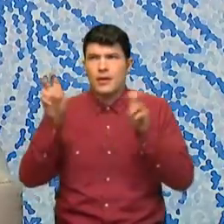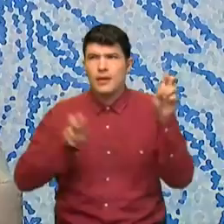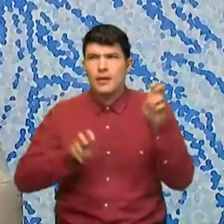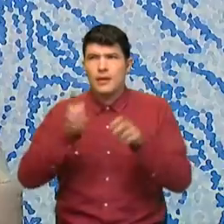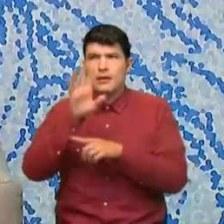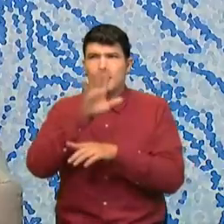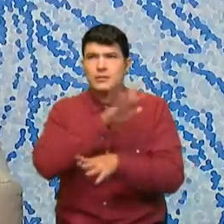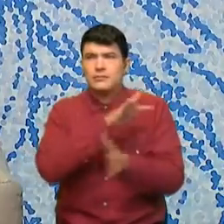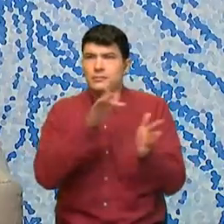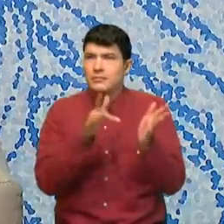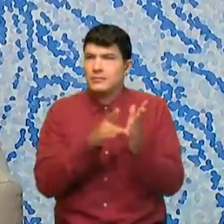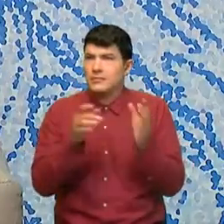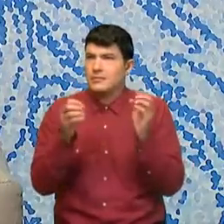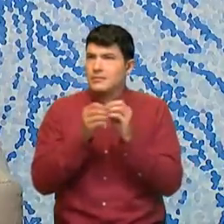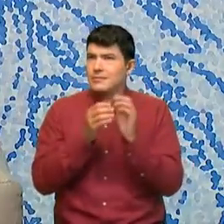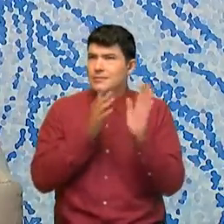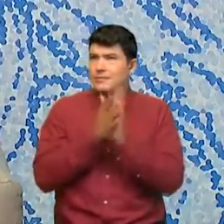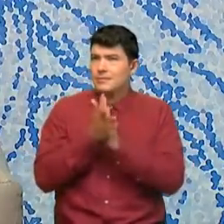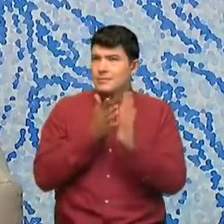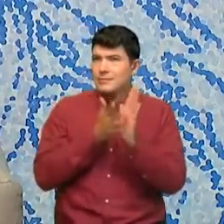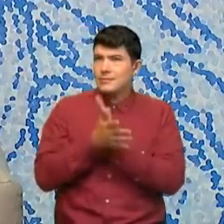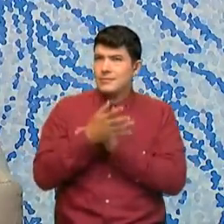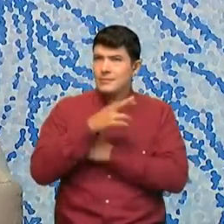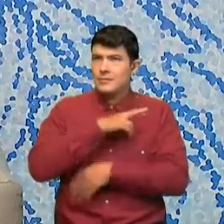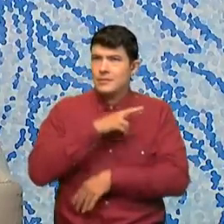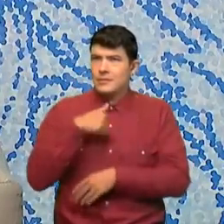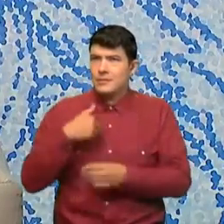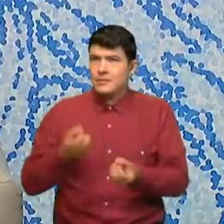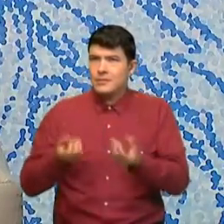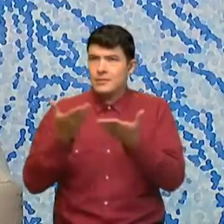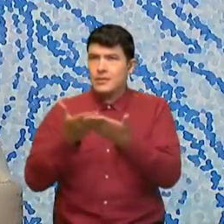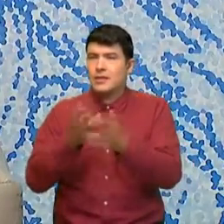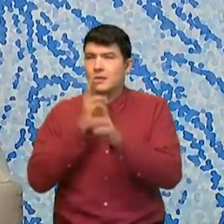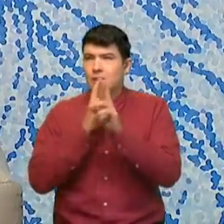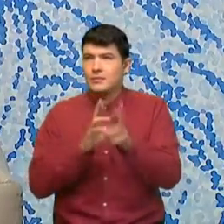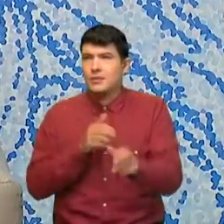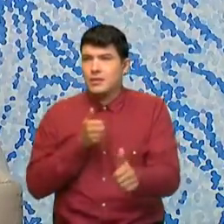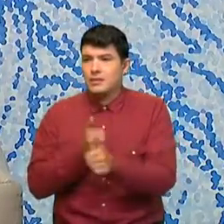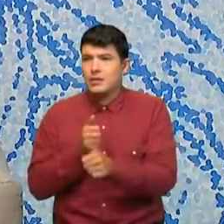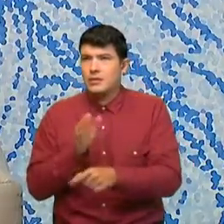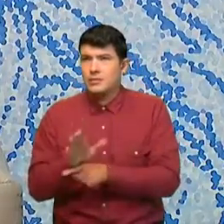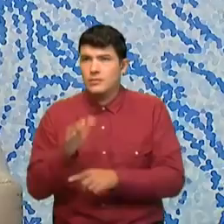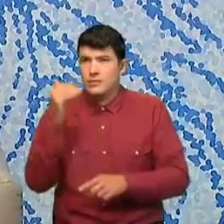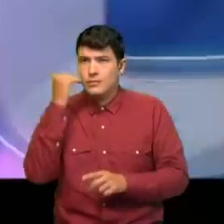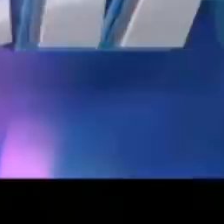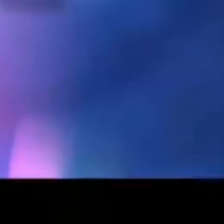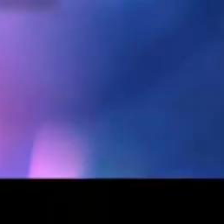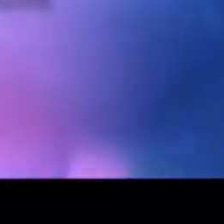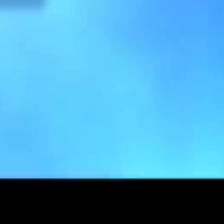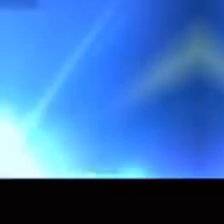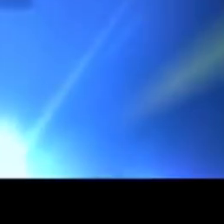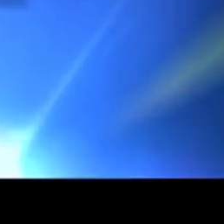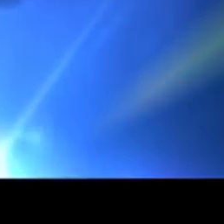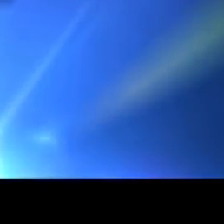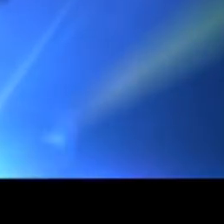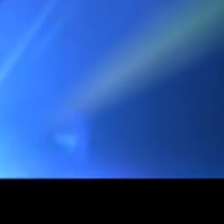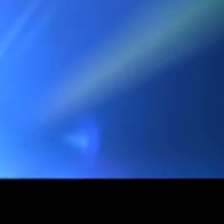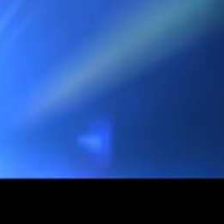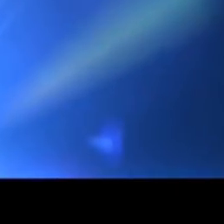pequeña pausa, y al regreso le vamos a estar respondiendo la inquietud a la señora Diana.